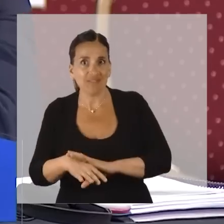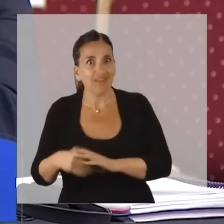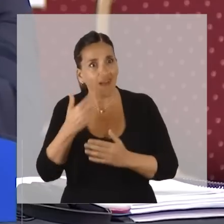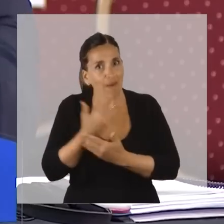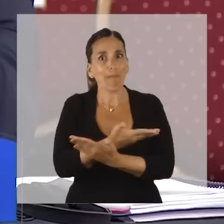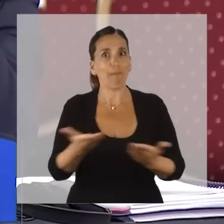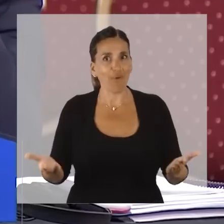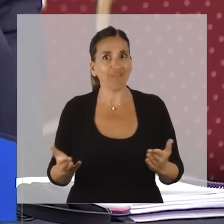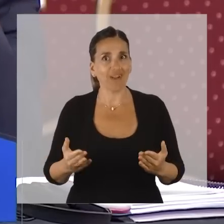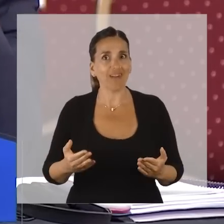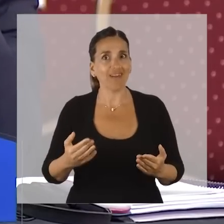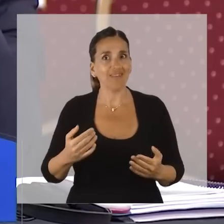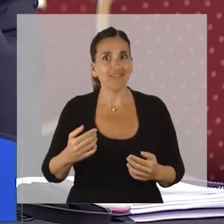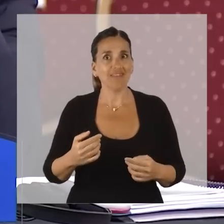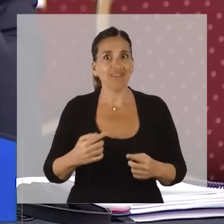acción